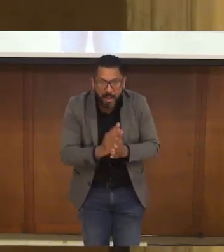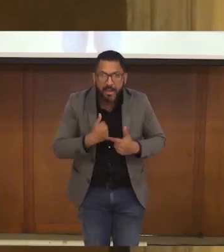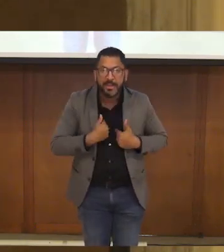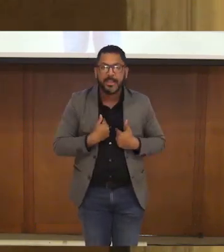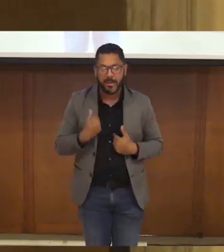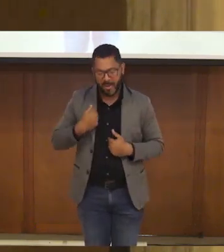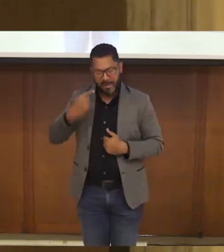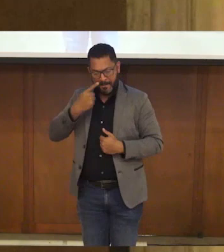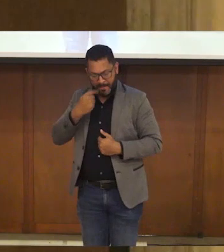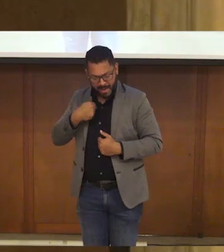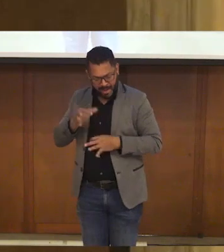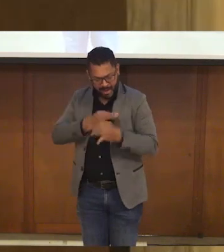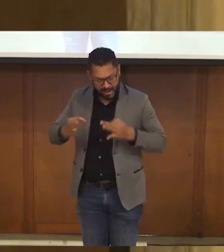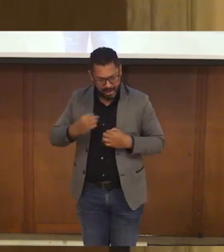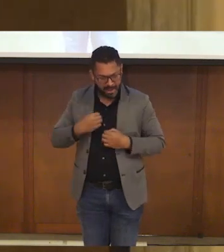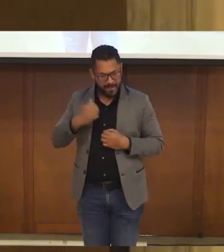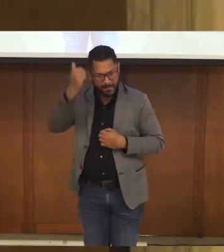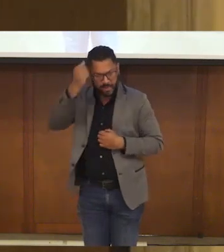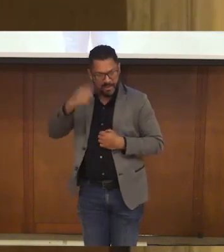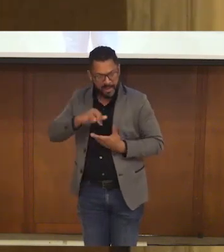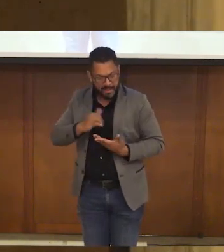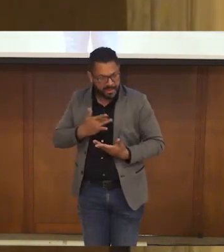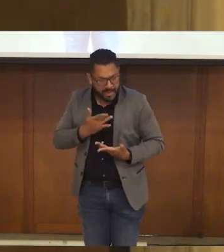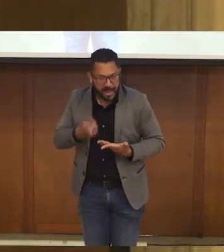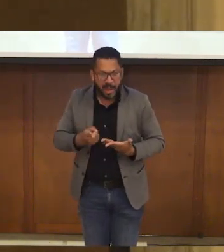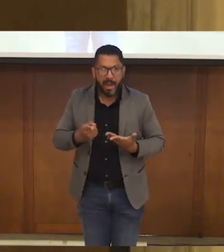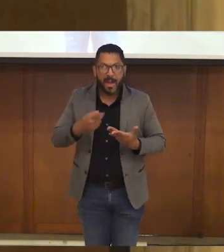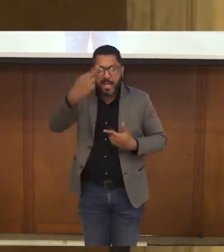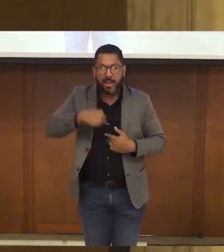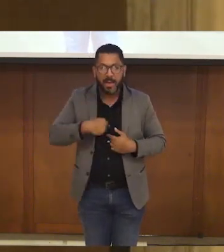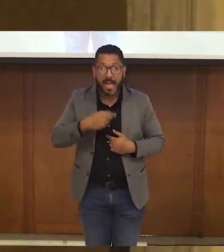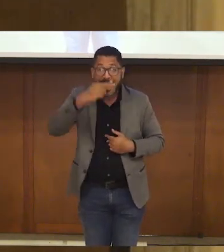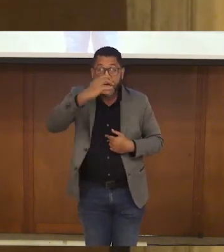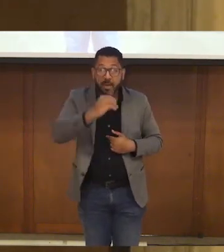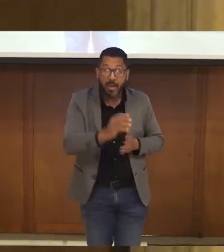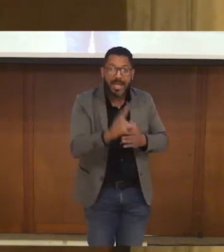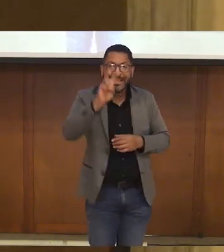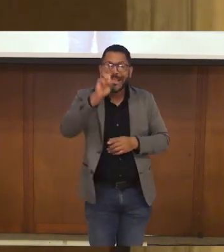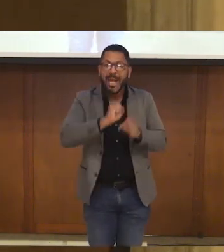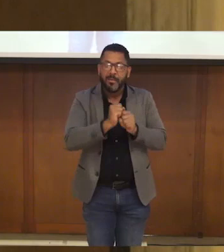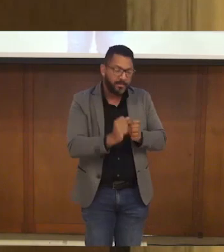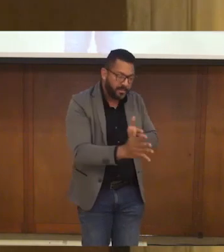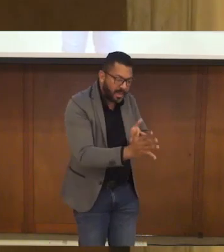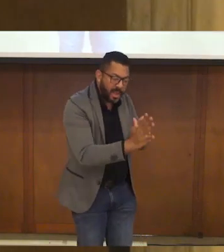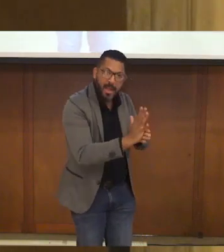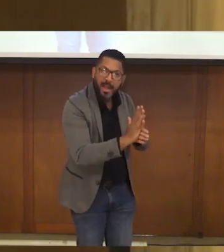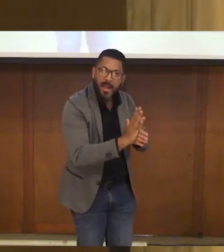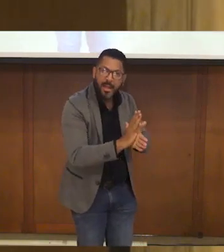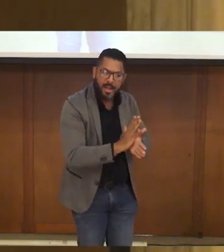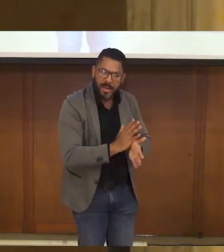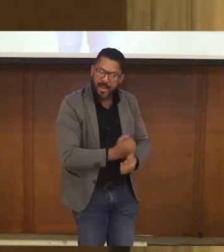Para mí como ser humano, como papá, como maestro, como hijo, era muy duro escuchar a un niño de 7